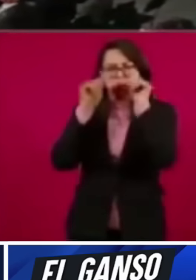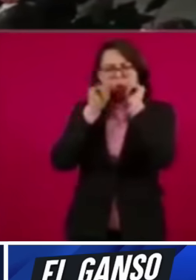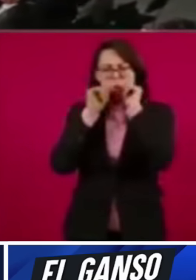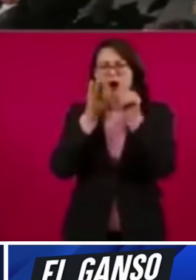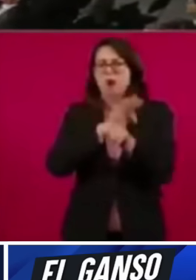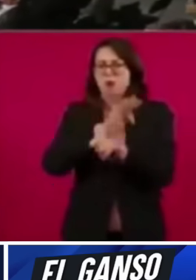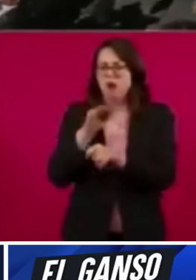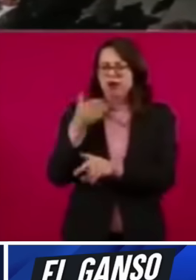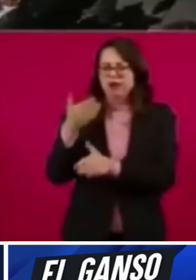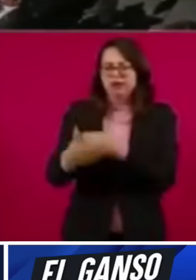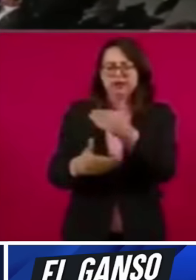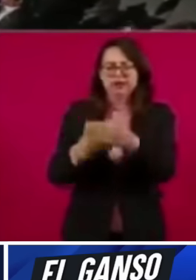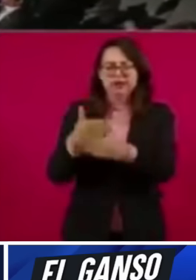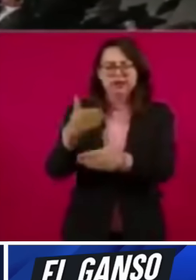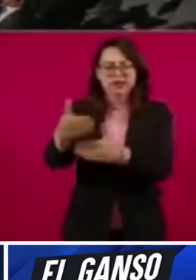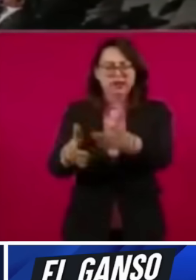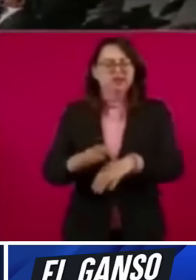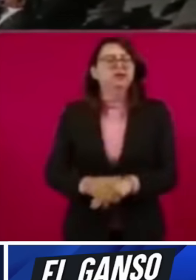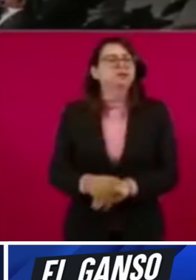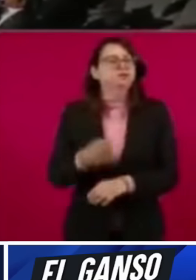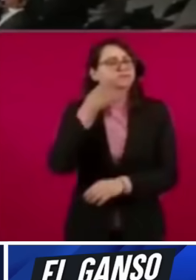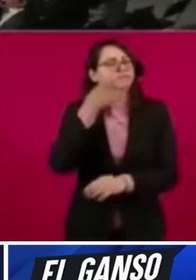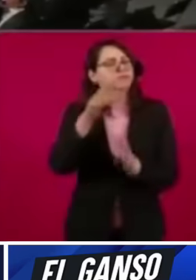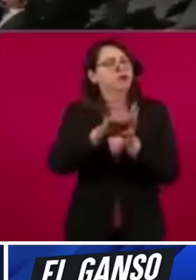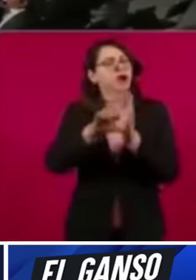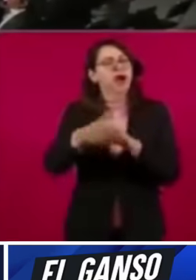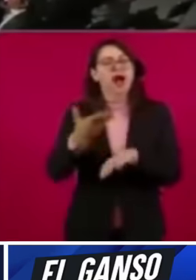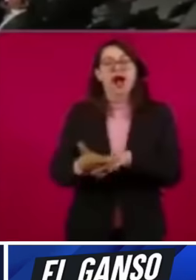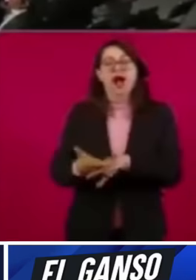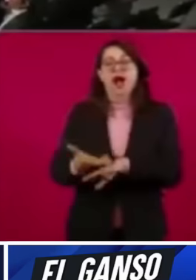Cuando quitamos lo del outsourcing,